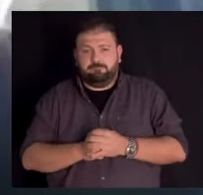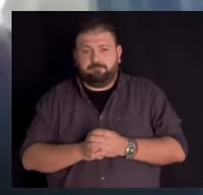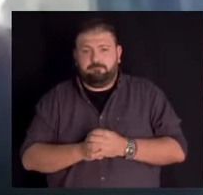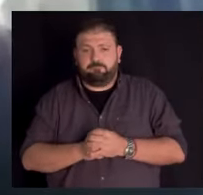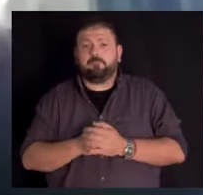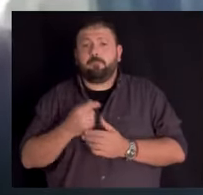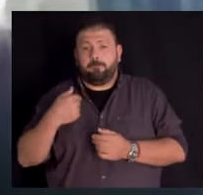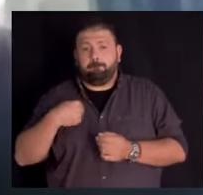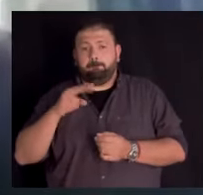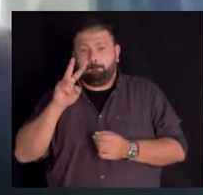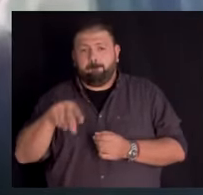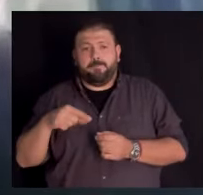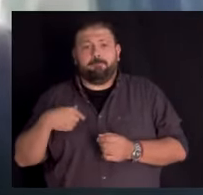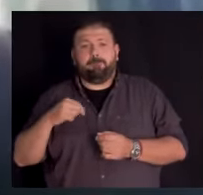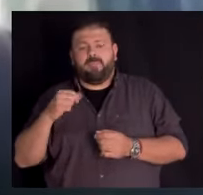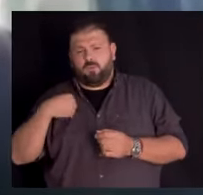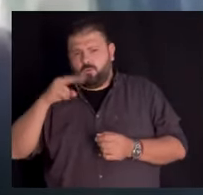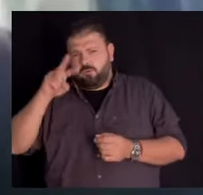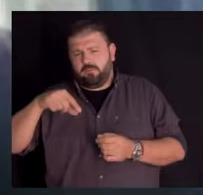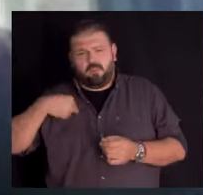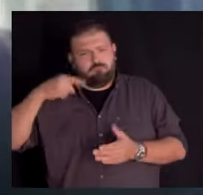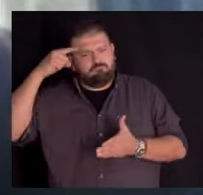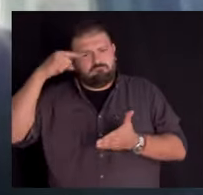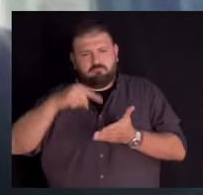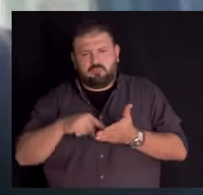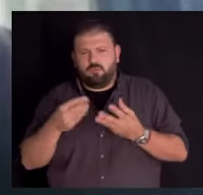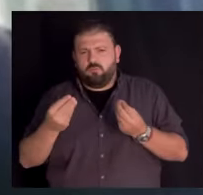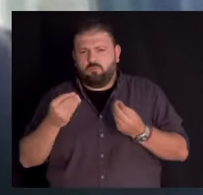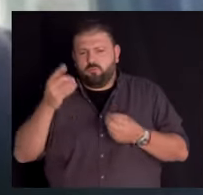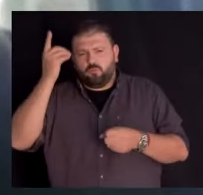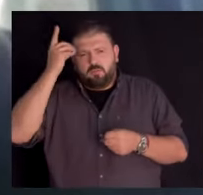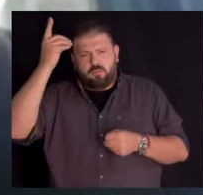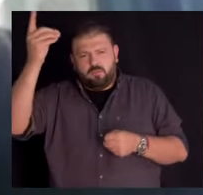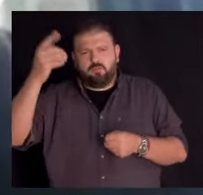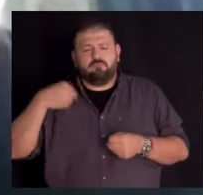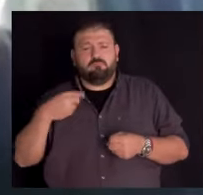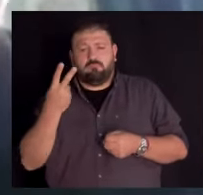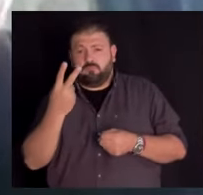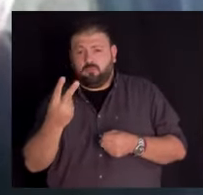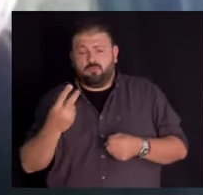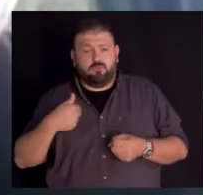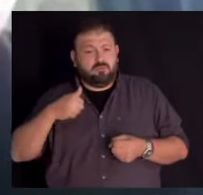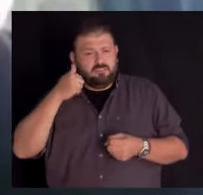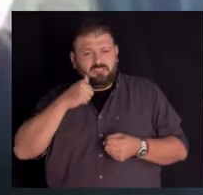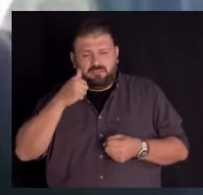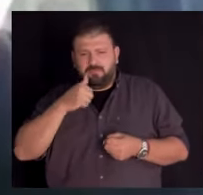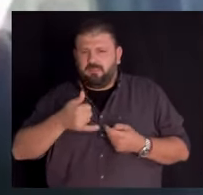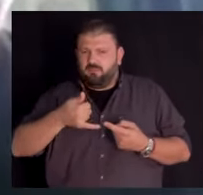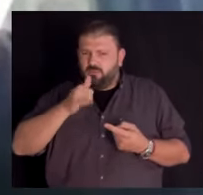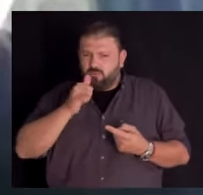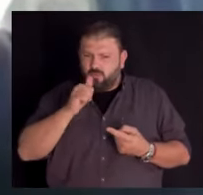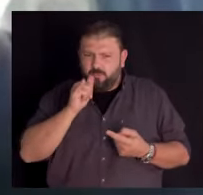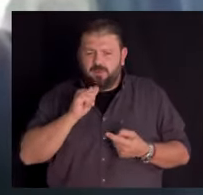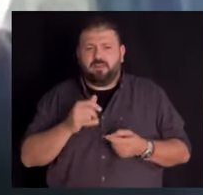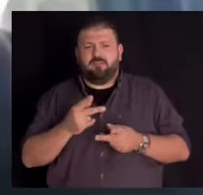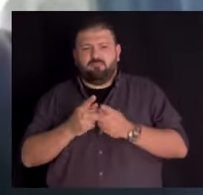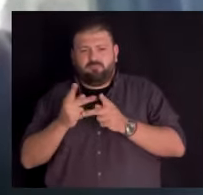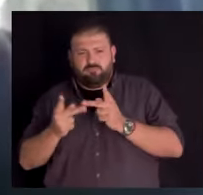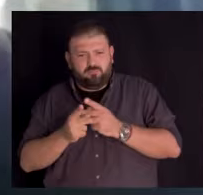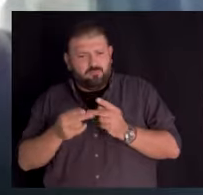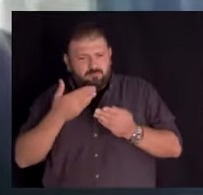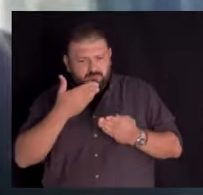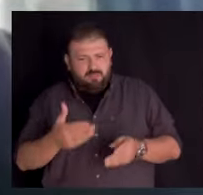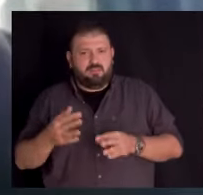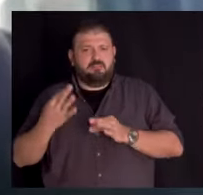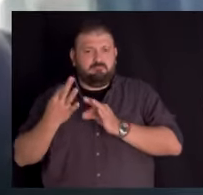Yo soy creyente, mucha fe en Dios, ¿sí? 2, tomar nutrientes adecuados como los que tenemos,